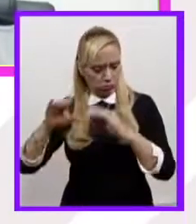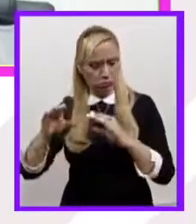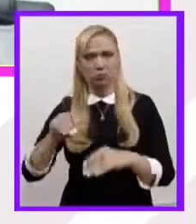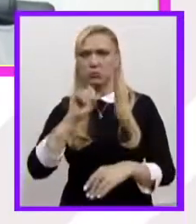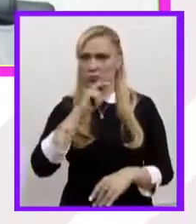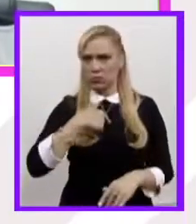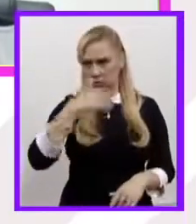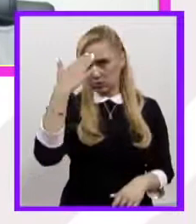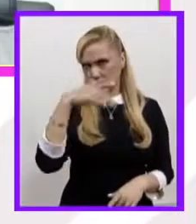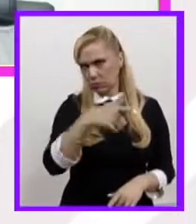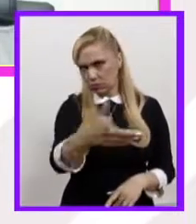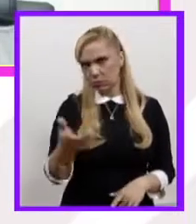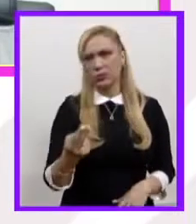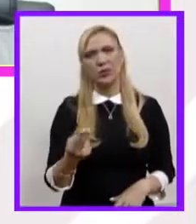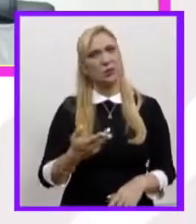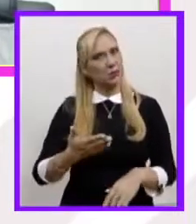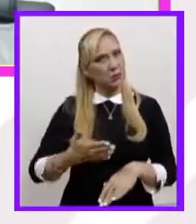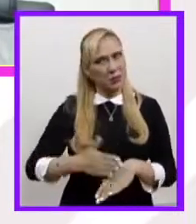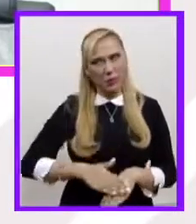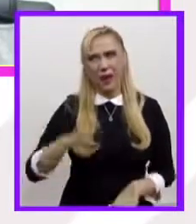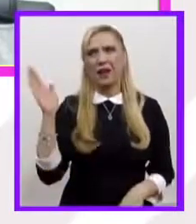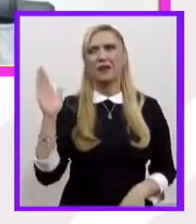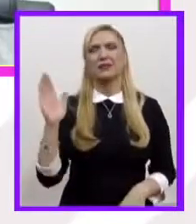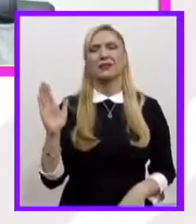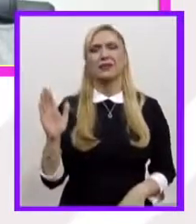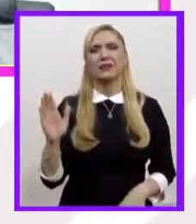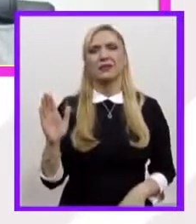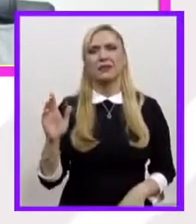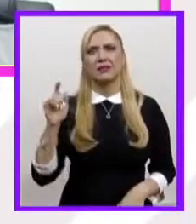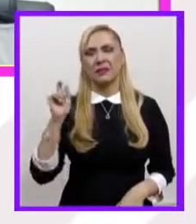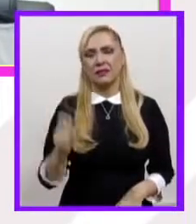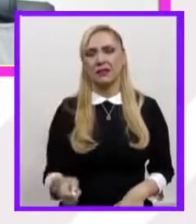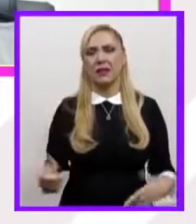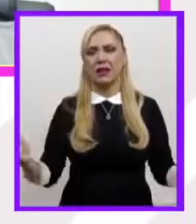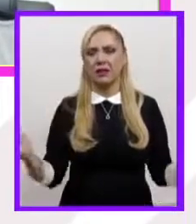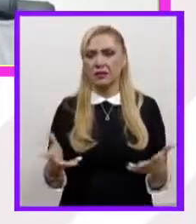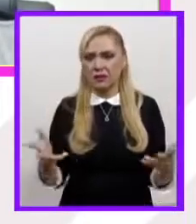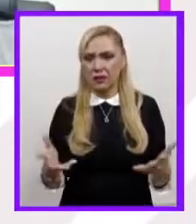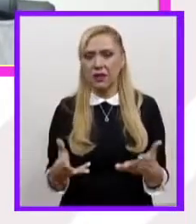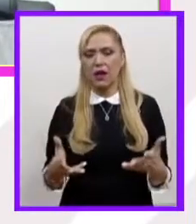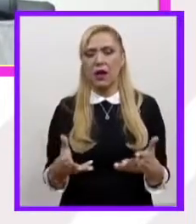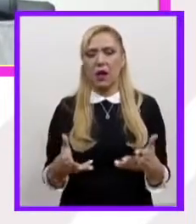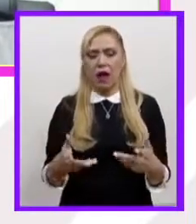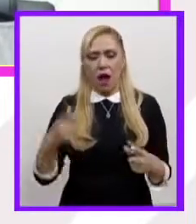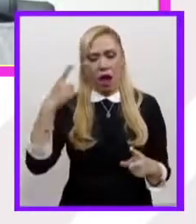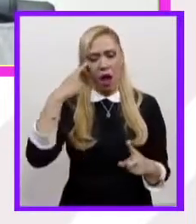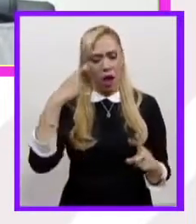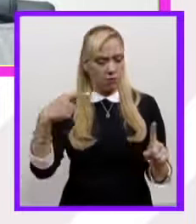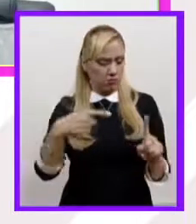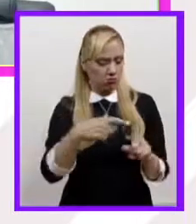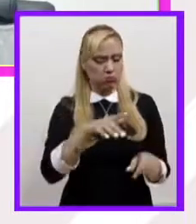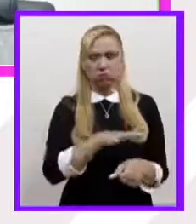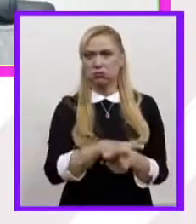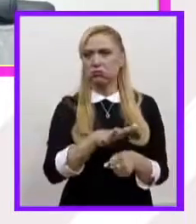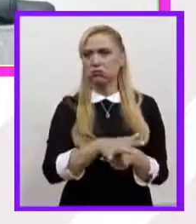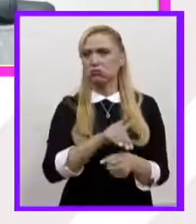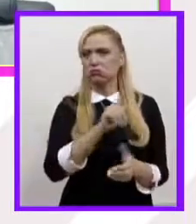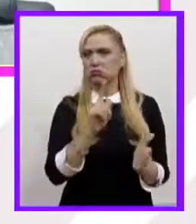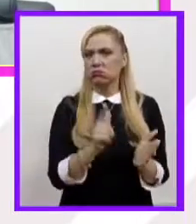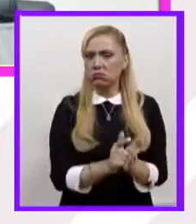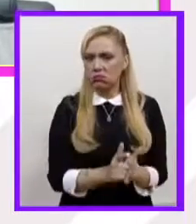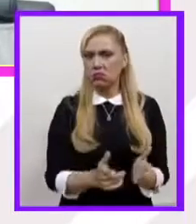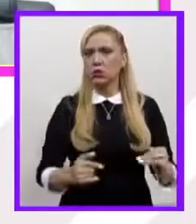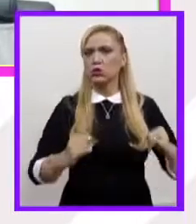supuesto que queremos maximizar el alcance de estas acciones utilizando el entramado institucional con el que ya